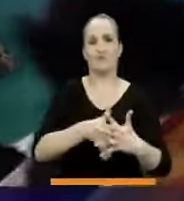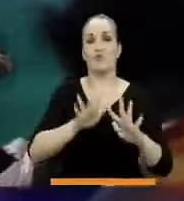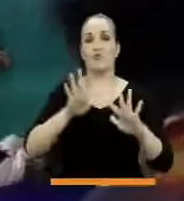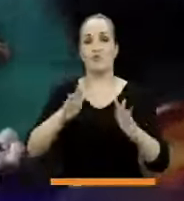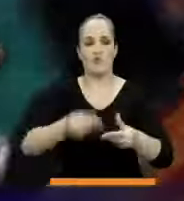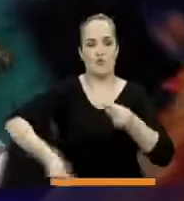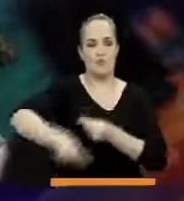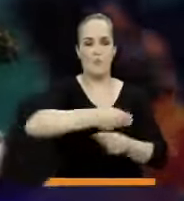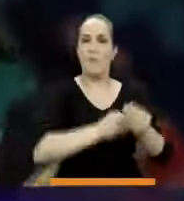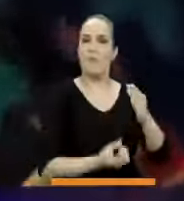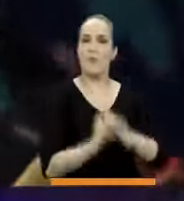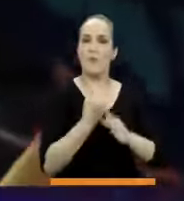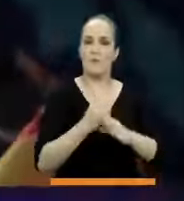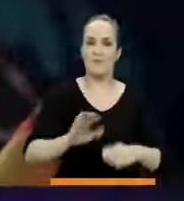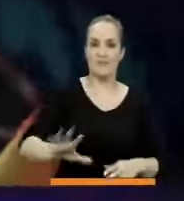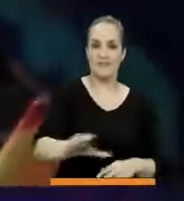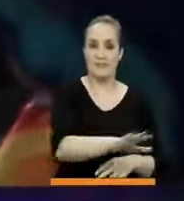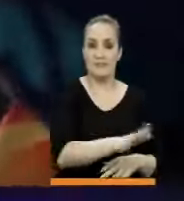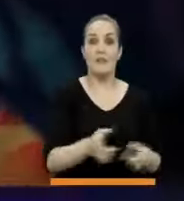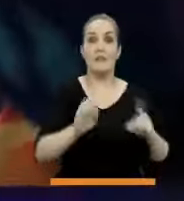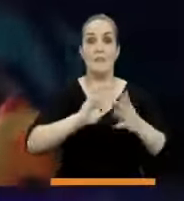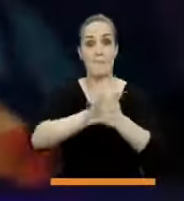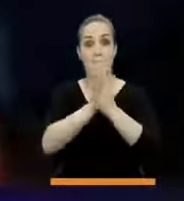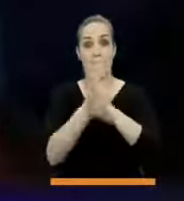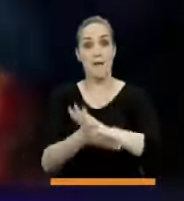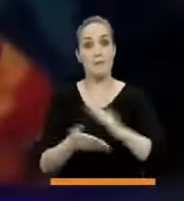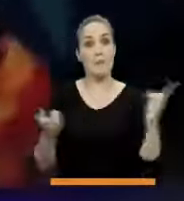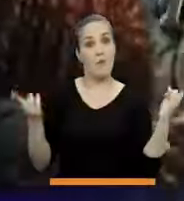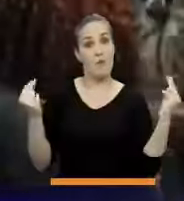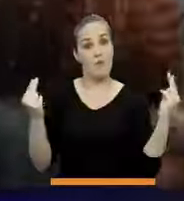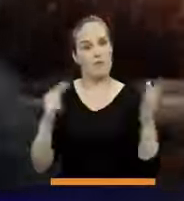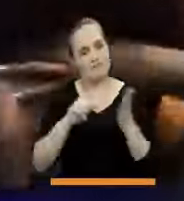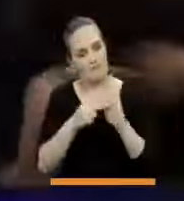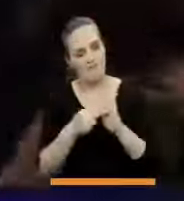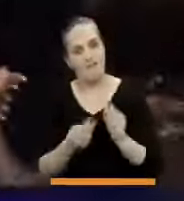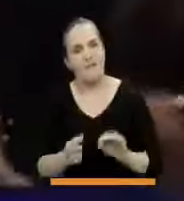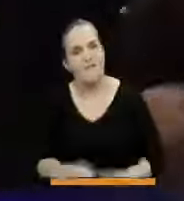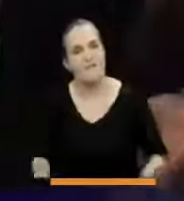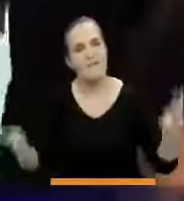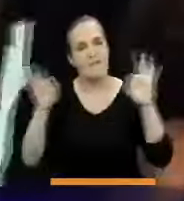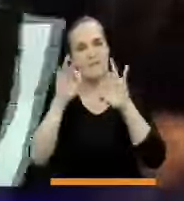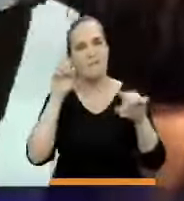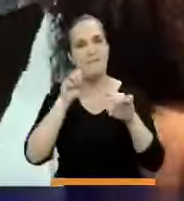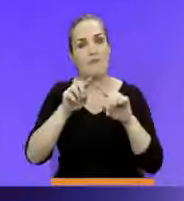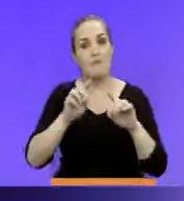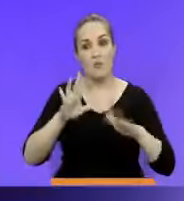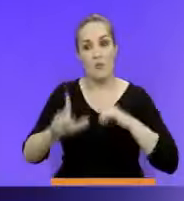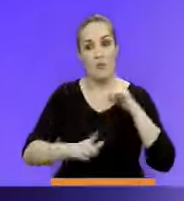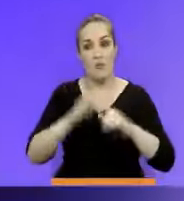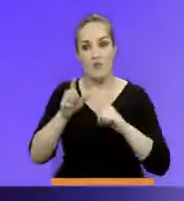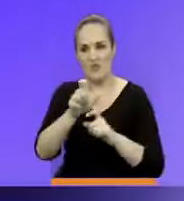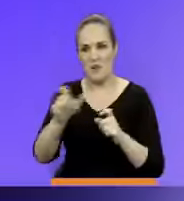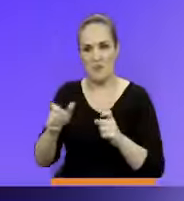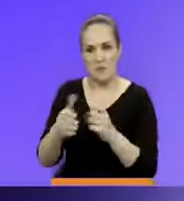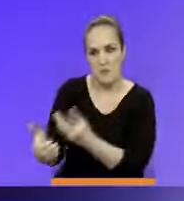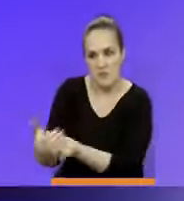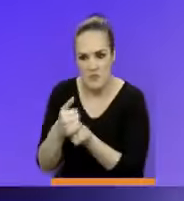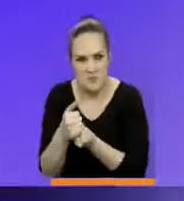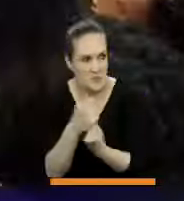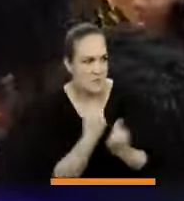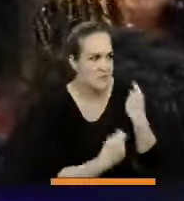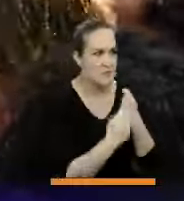del sector. Además, La Paz está de moda, es una herramienta clave en la lucha contra la trata de personas,